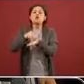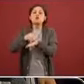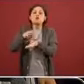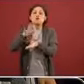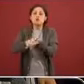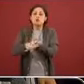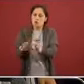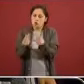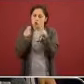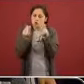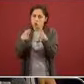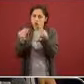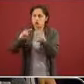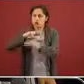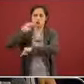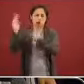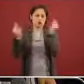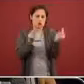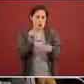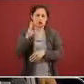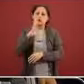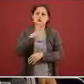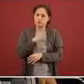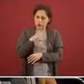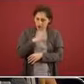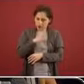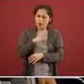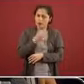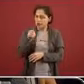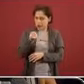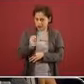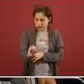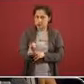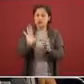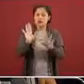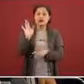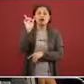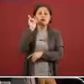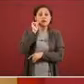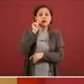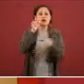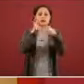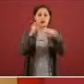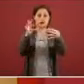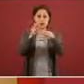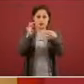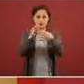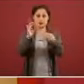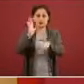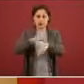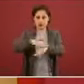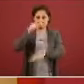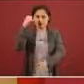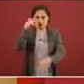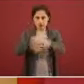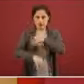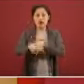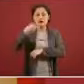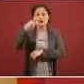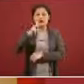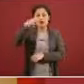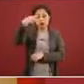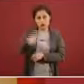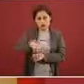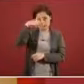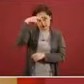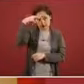en la mayoría del mundo, y como hemos comentado también, y mañana lo volveremos a detallar, en México, para así considerarlos de